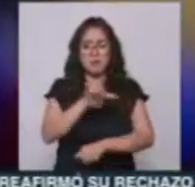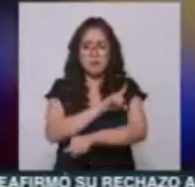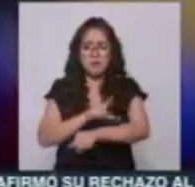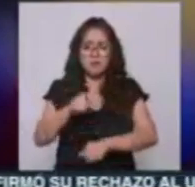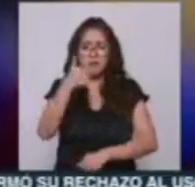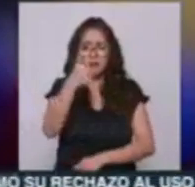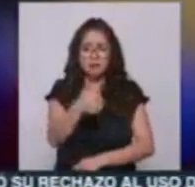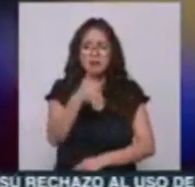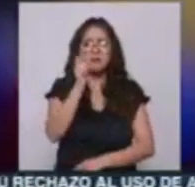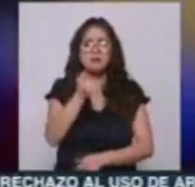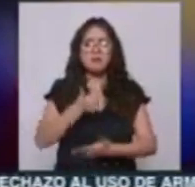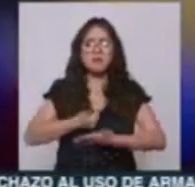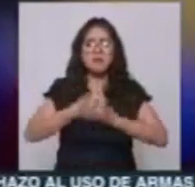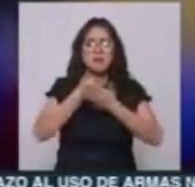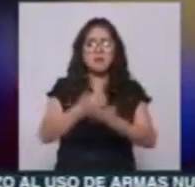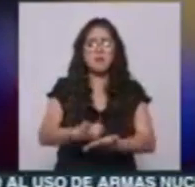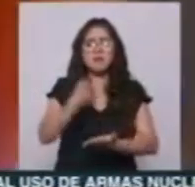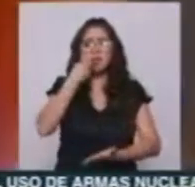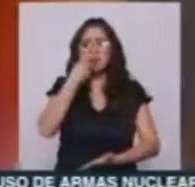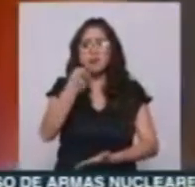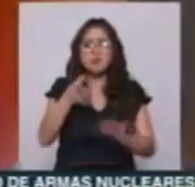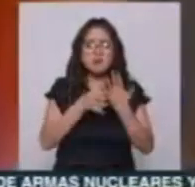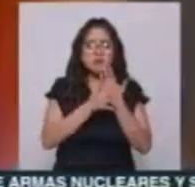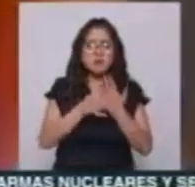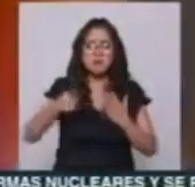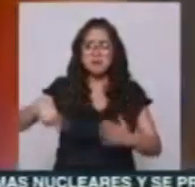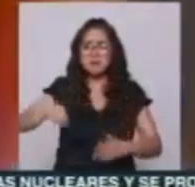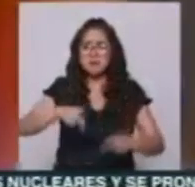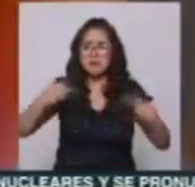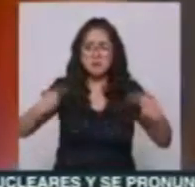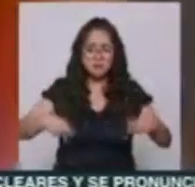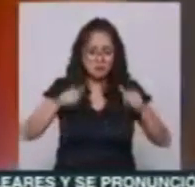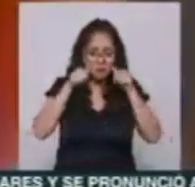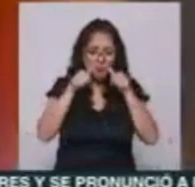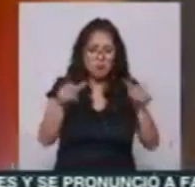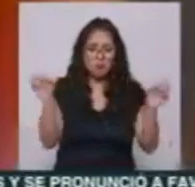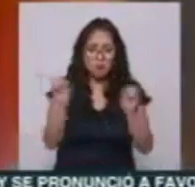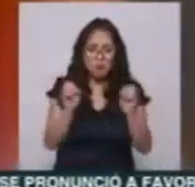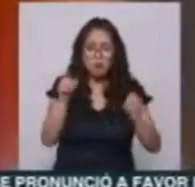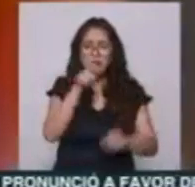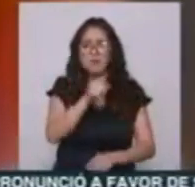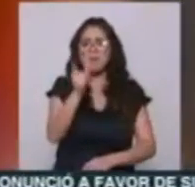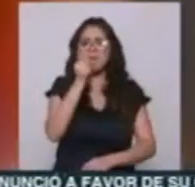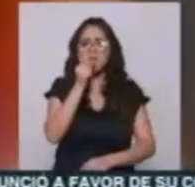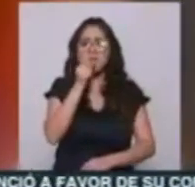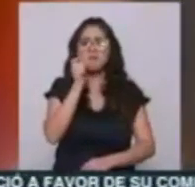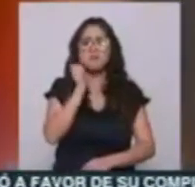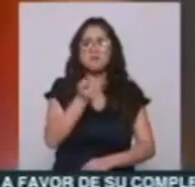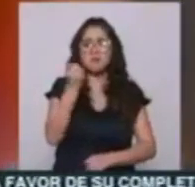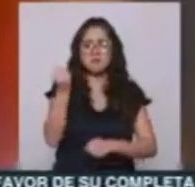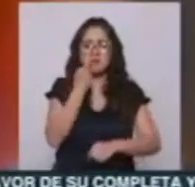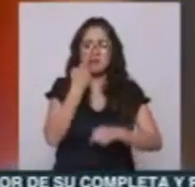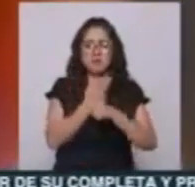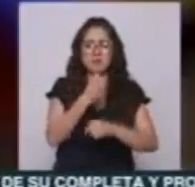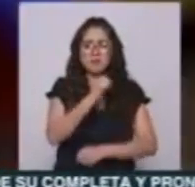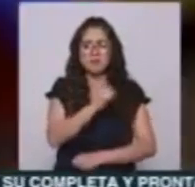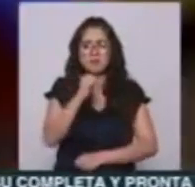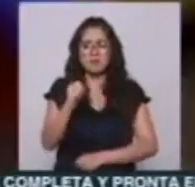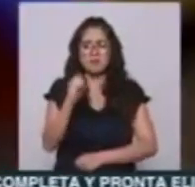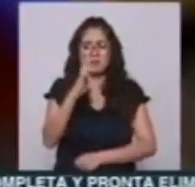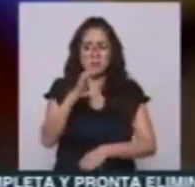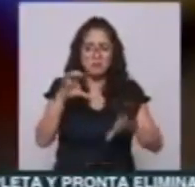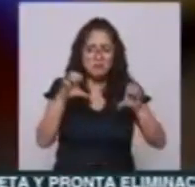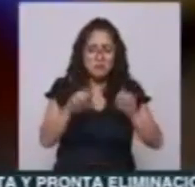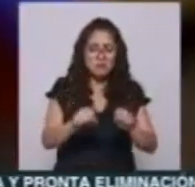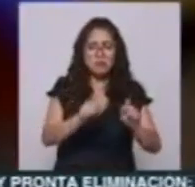pedir ayuda porque supuestamente no fueron atendidos por el personal. Policías auxiliares de la Secretaría de Seguridad Ciudadana los detuvieron